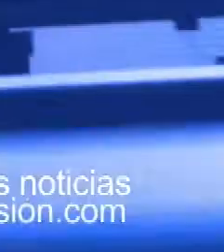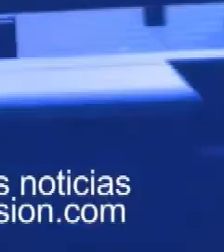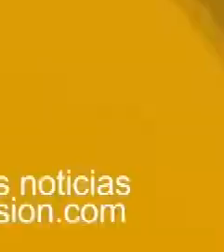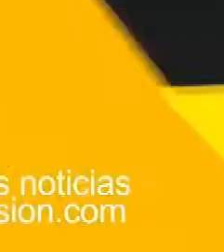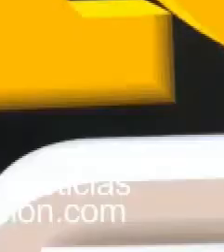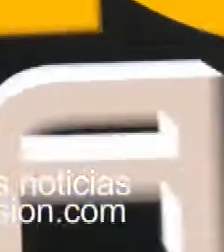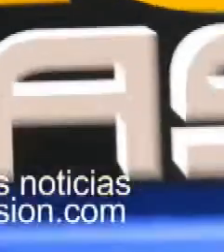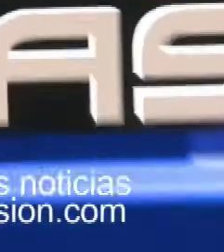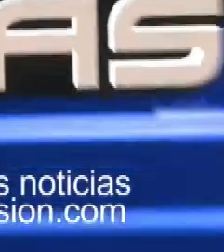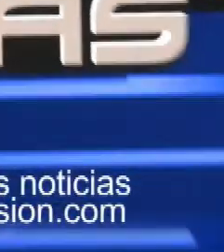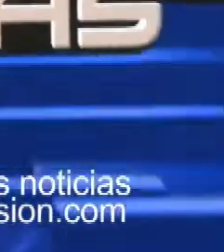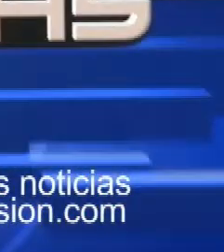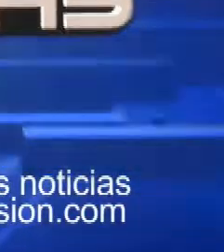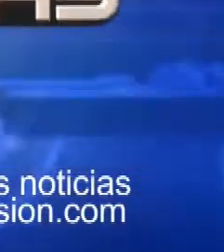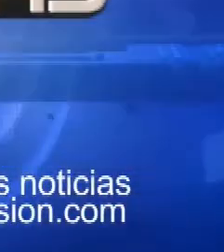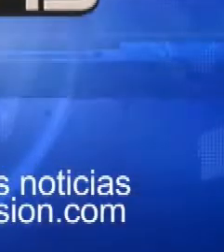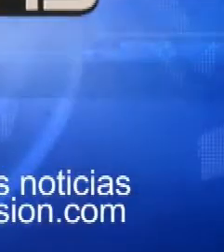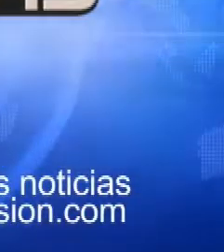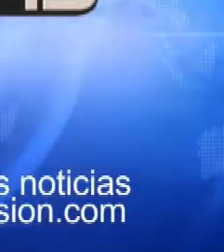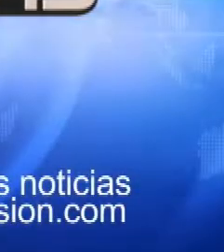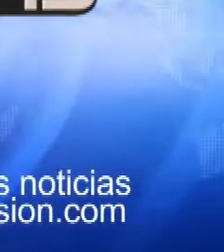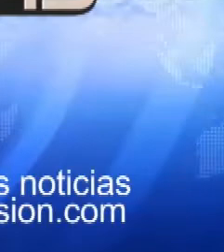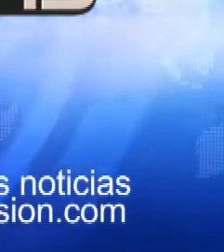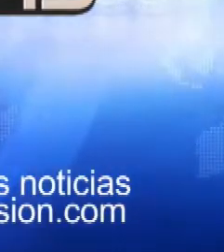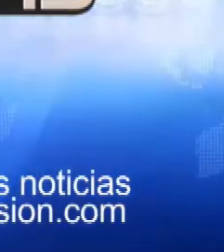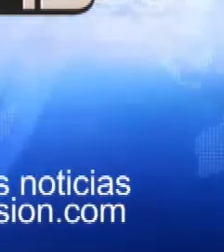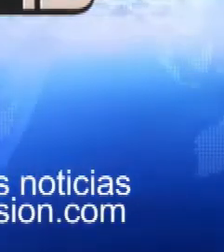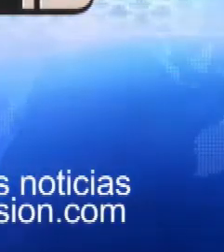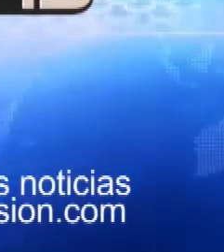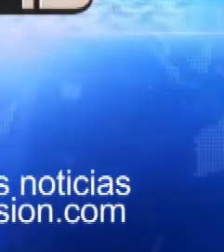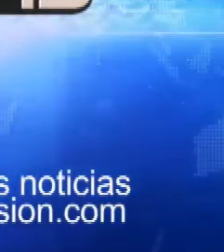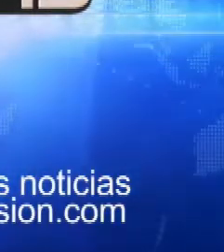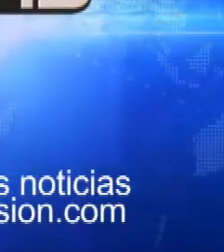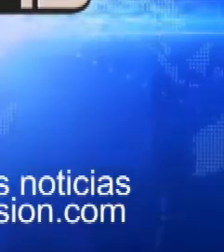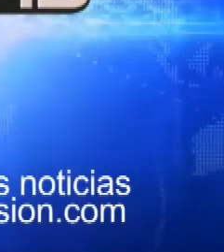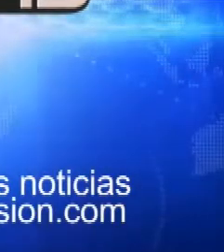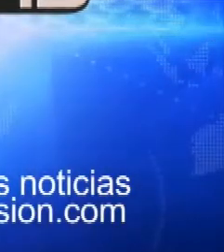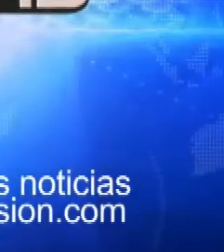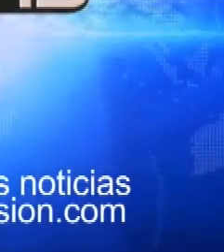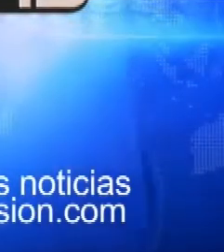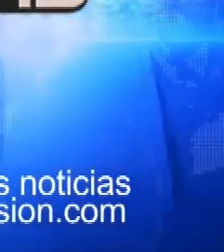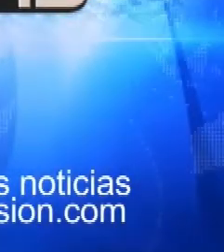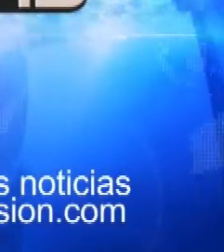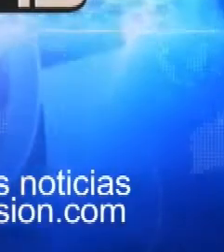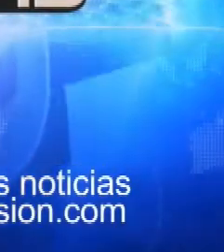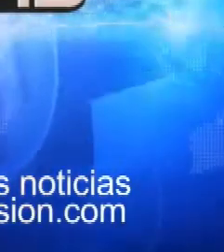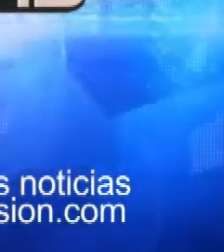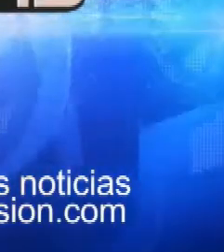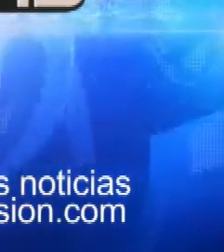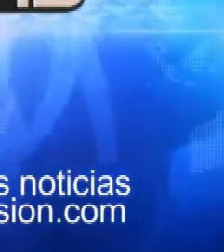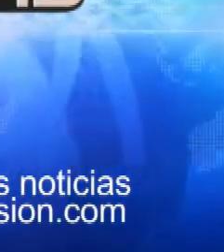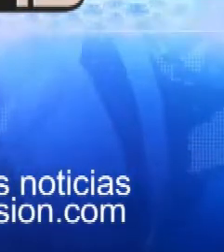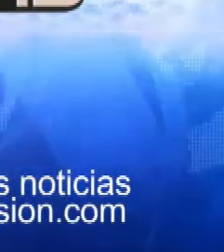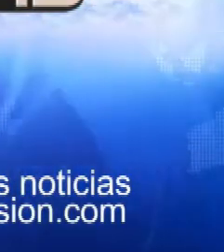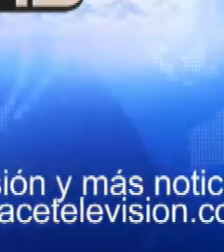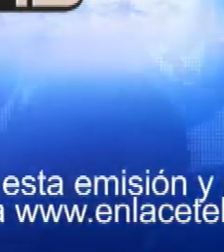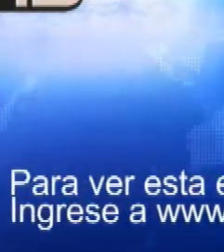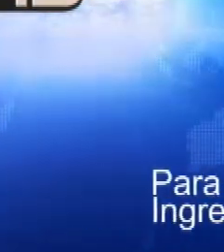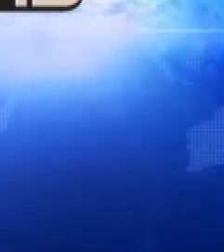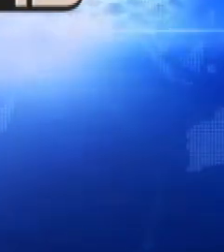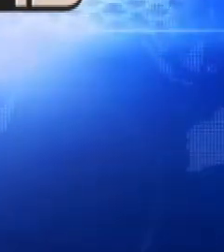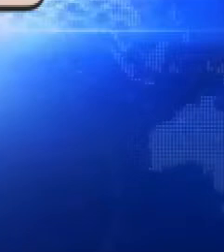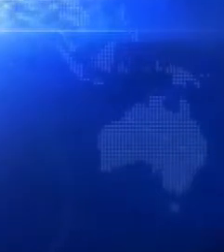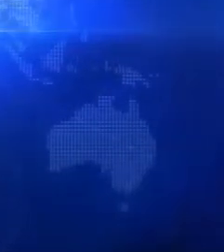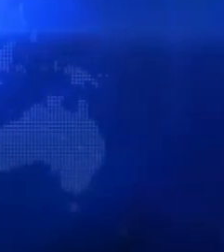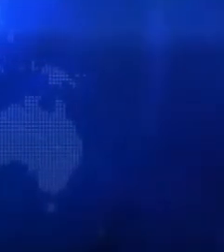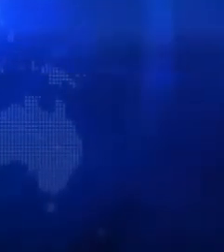te sabe hacer así, así, así como yo? Ese fulano no se sabe el repertorio de papi. Por